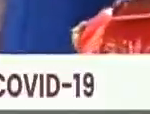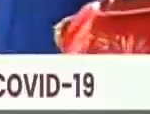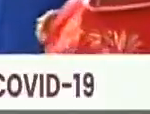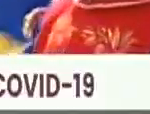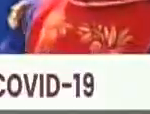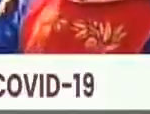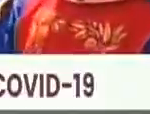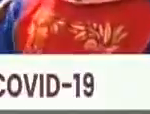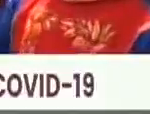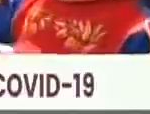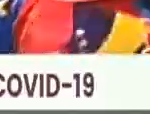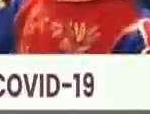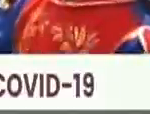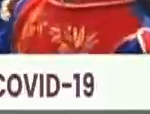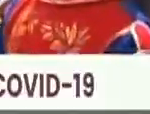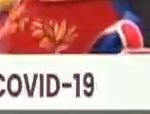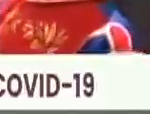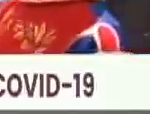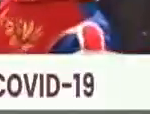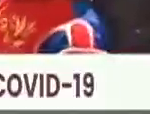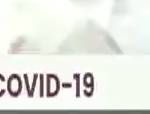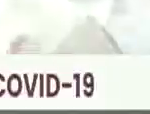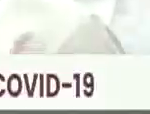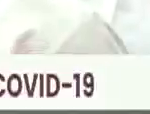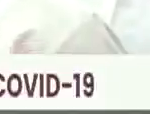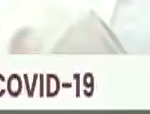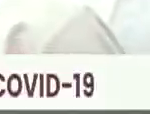el negro de primerito,